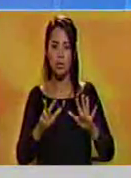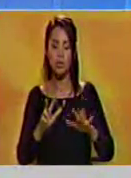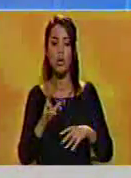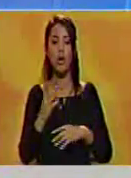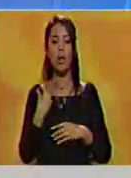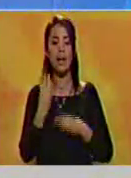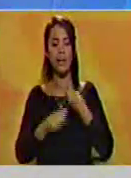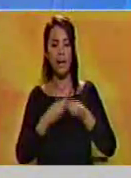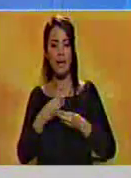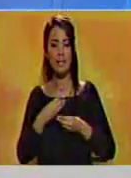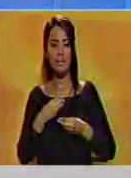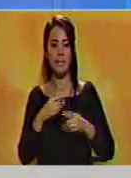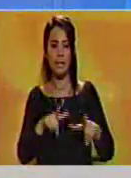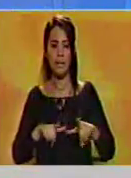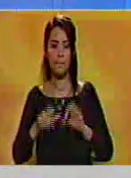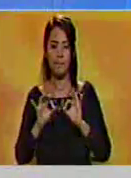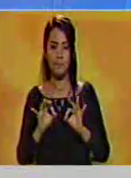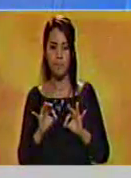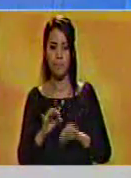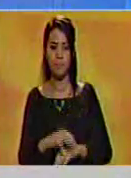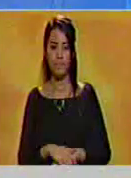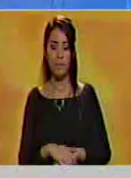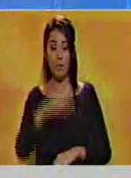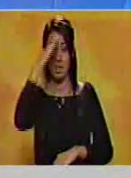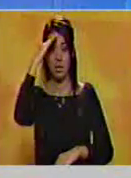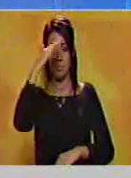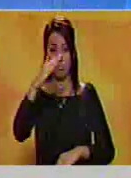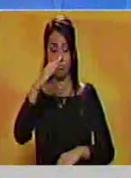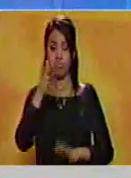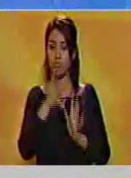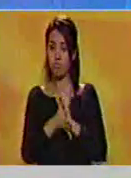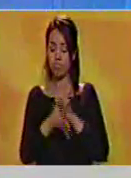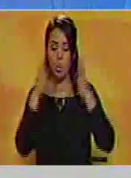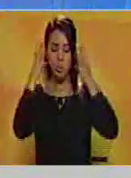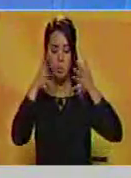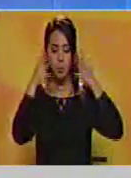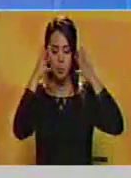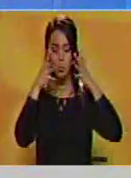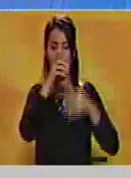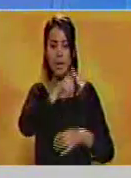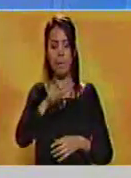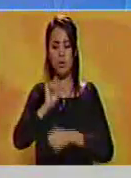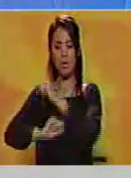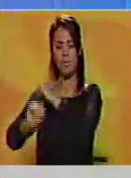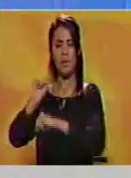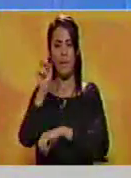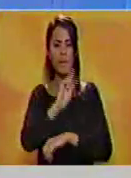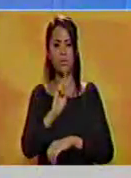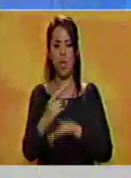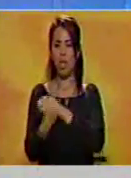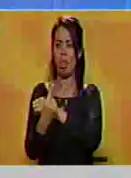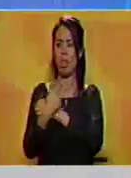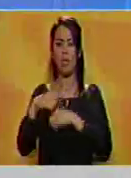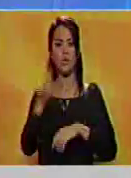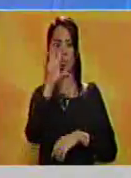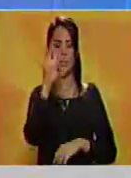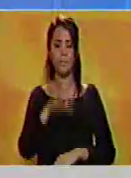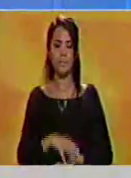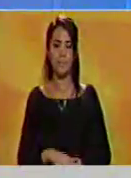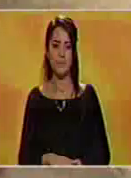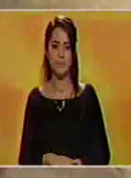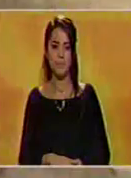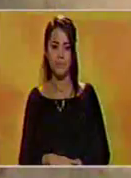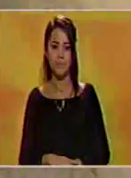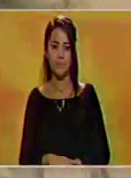realizan los cadetes de las diversas academias militares sirven para adiestrar al personal y defender a venezuela ante cualquier agresión extranjera